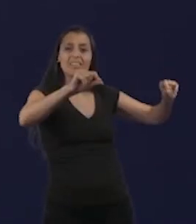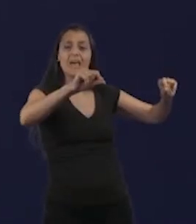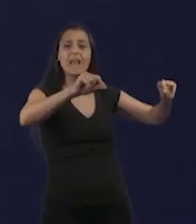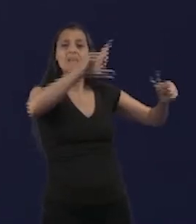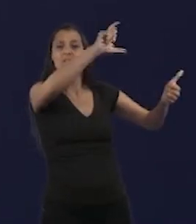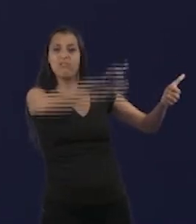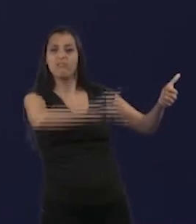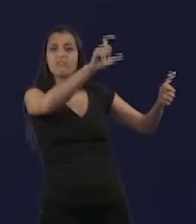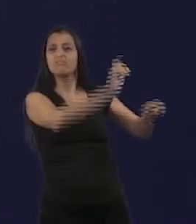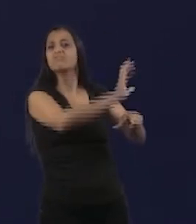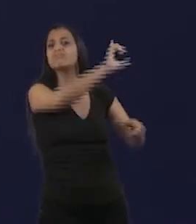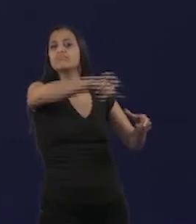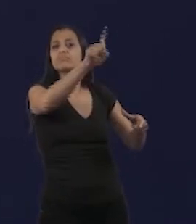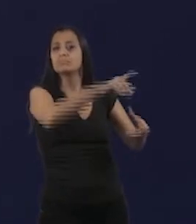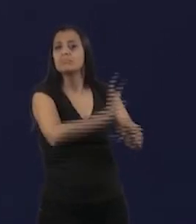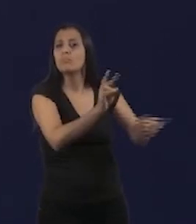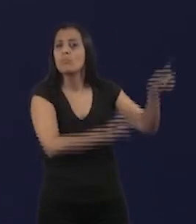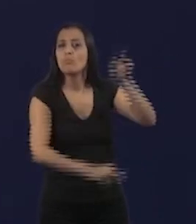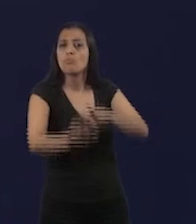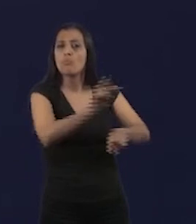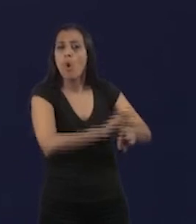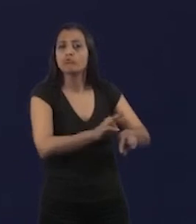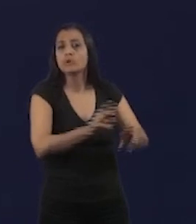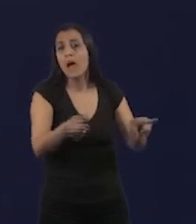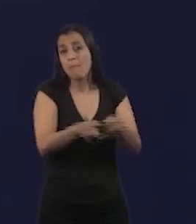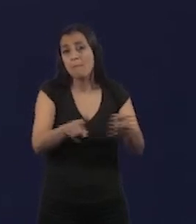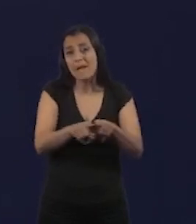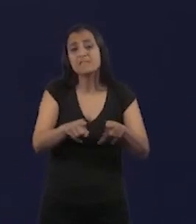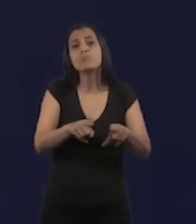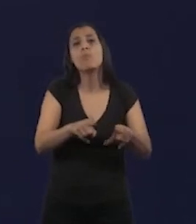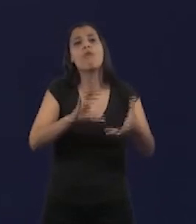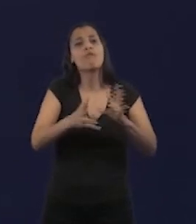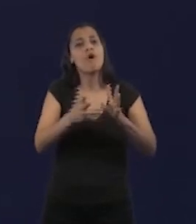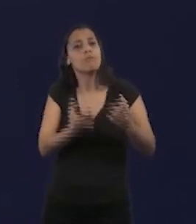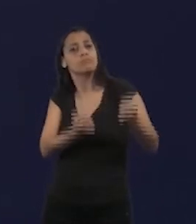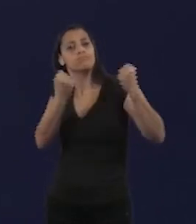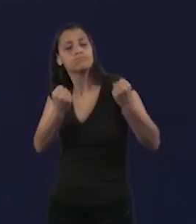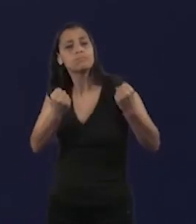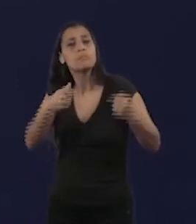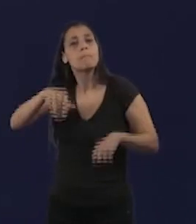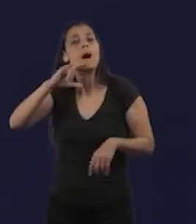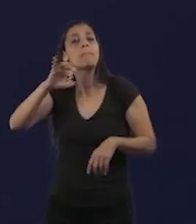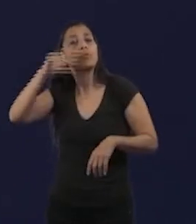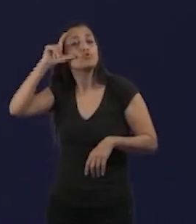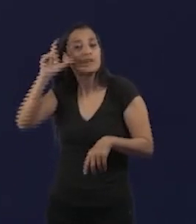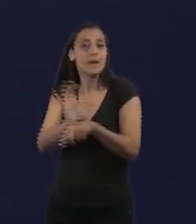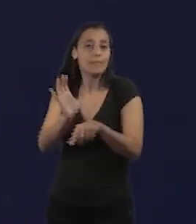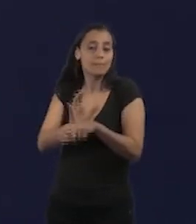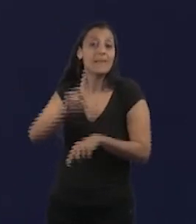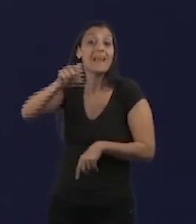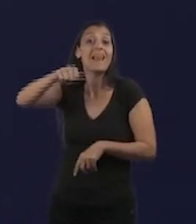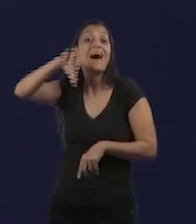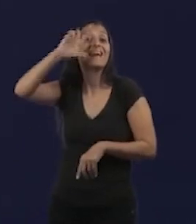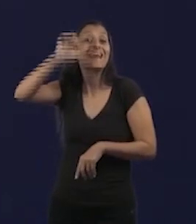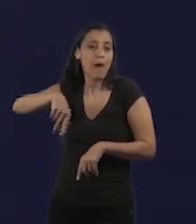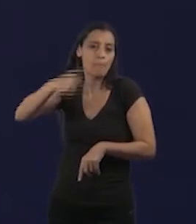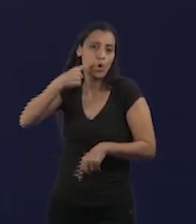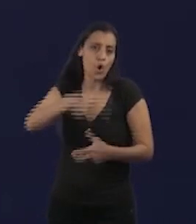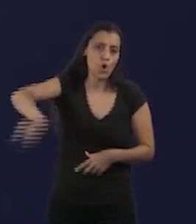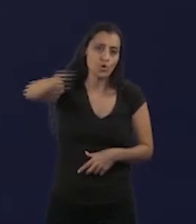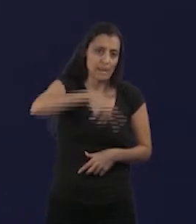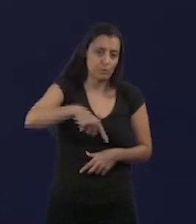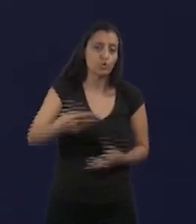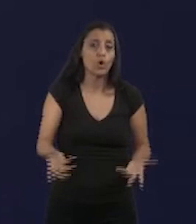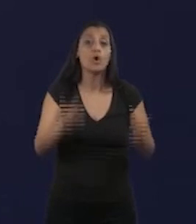pintadas que aluden a la resistencia ancestral mapuche mejor conocida como la ram el